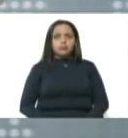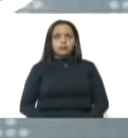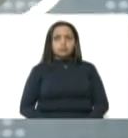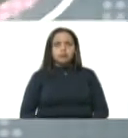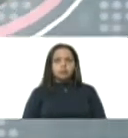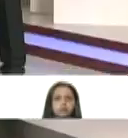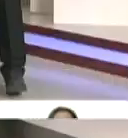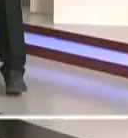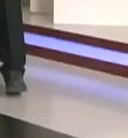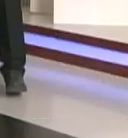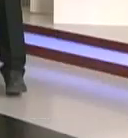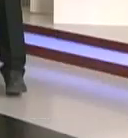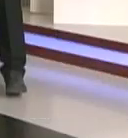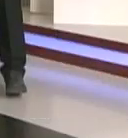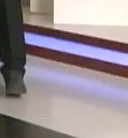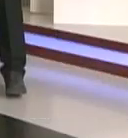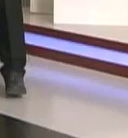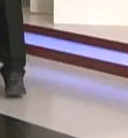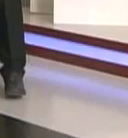Muchas gracias.